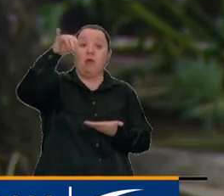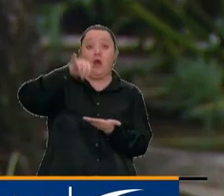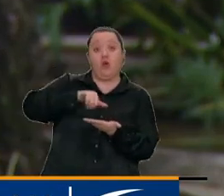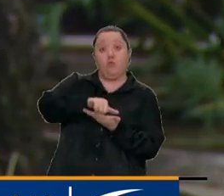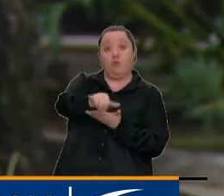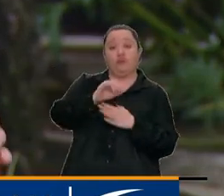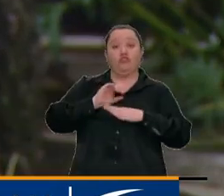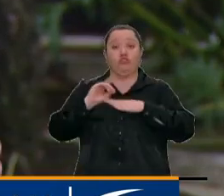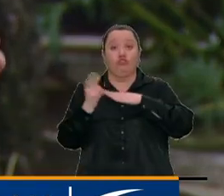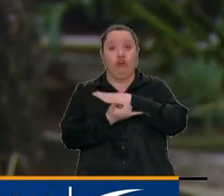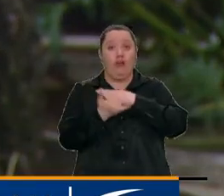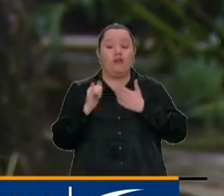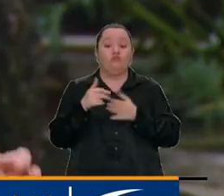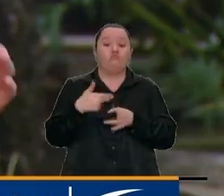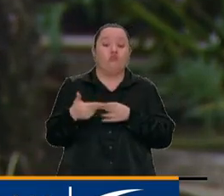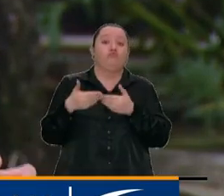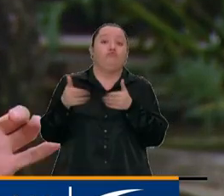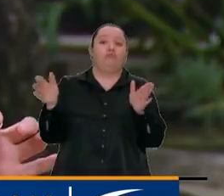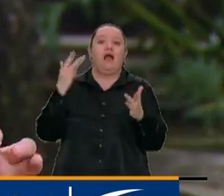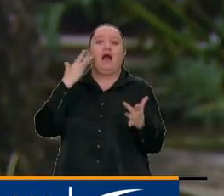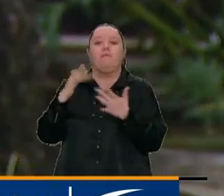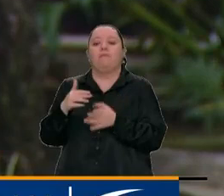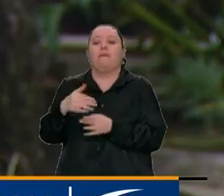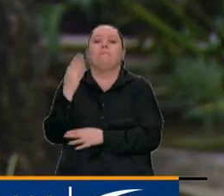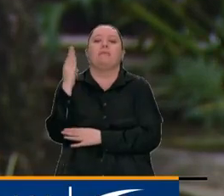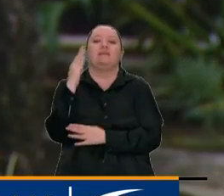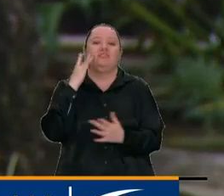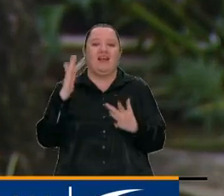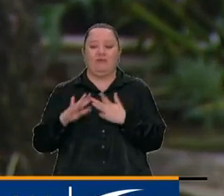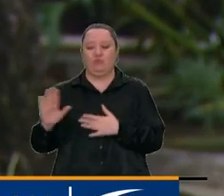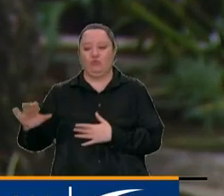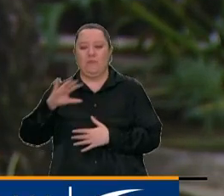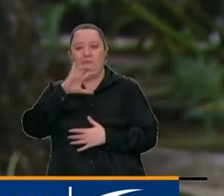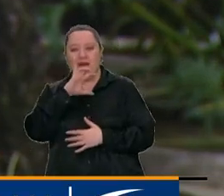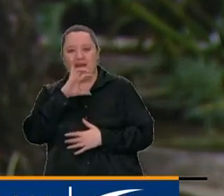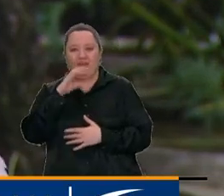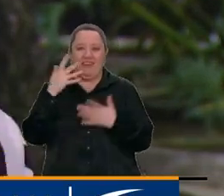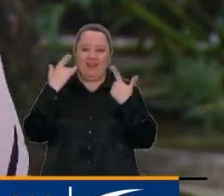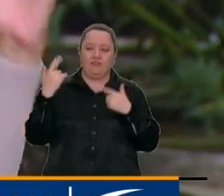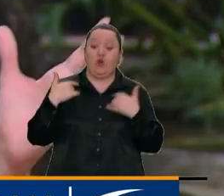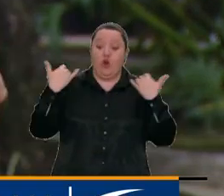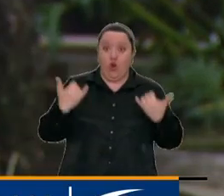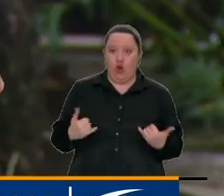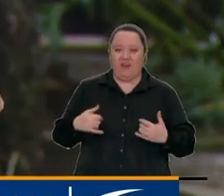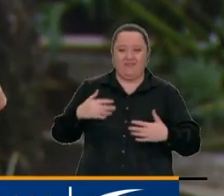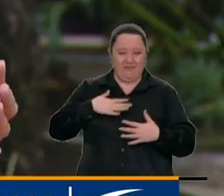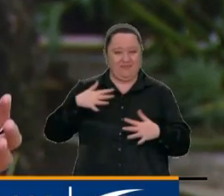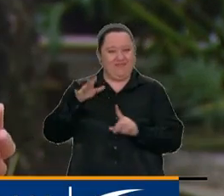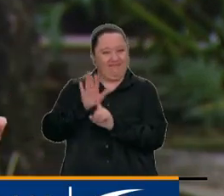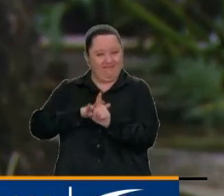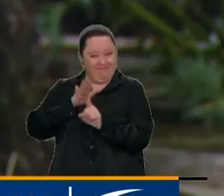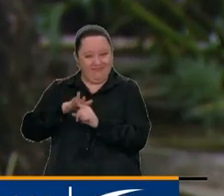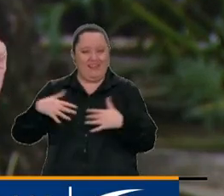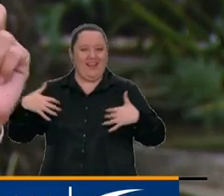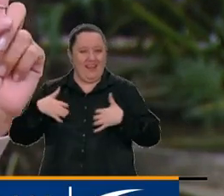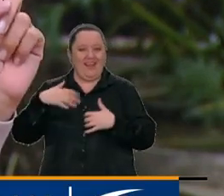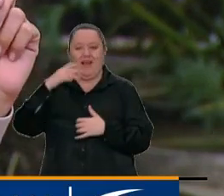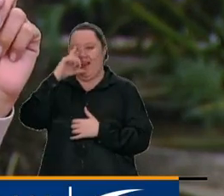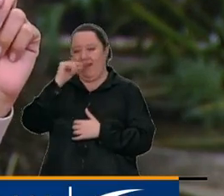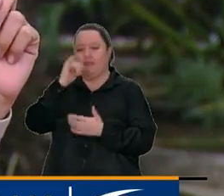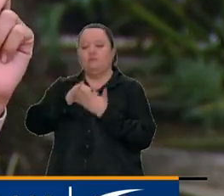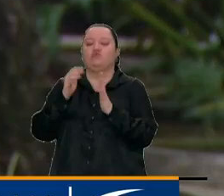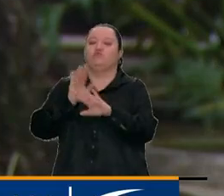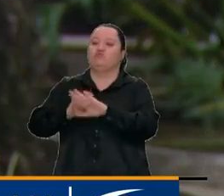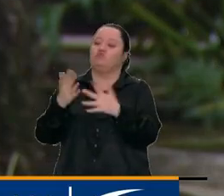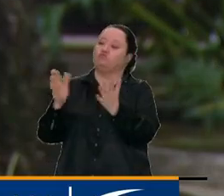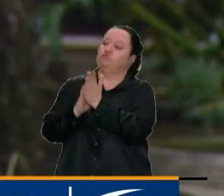El Dorado próximamente lanzarán baños para mascotas. Hoy en Las Mascotas de Alejandra vamos a hablar y aplaudir esas